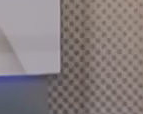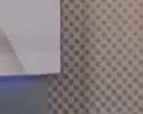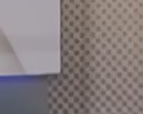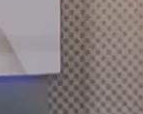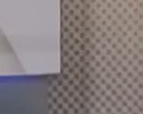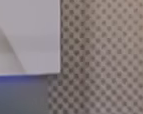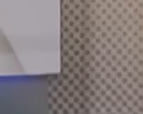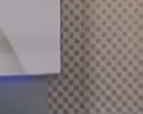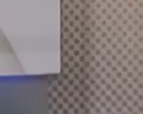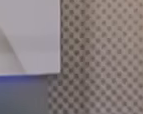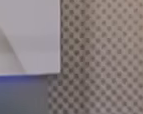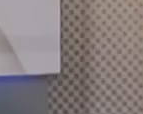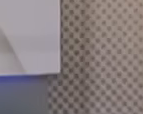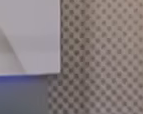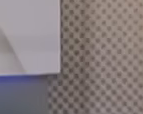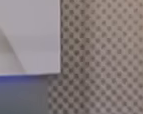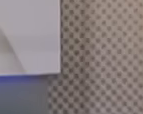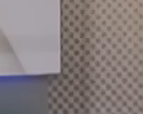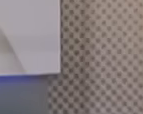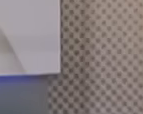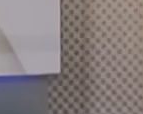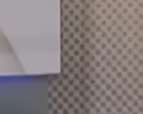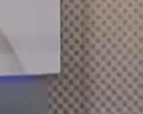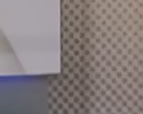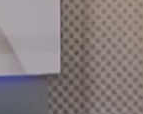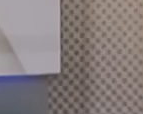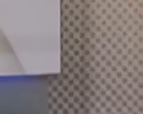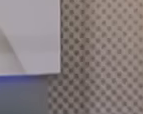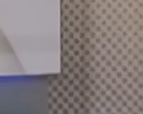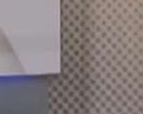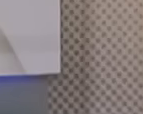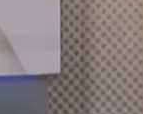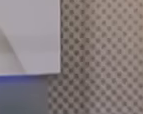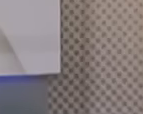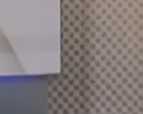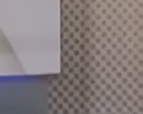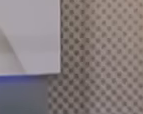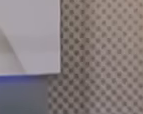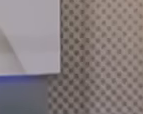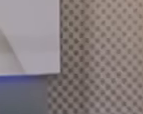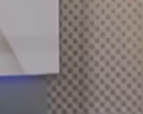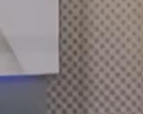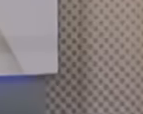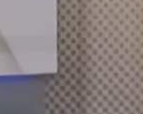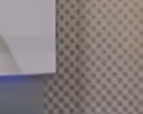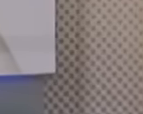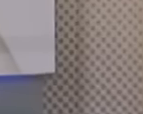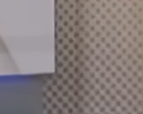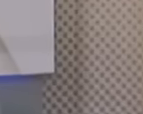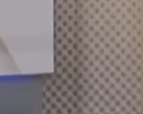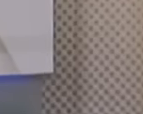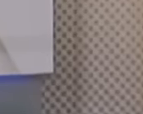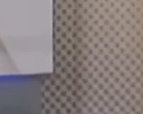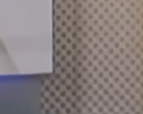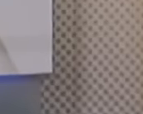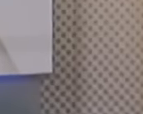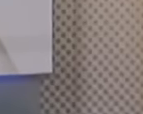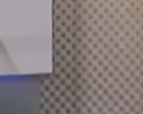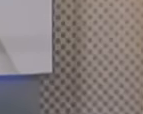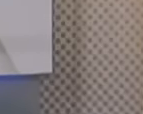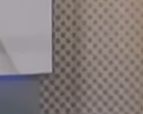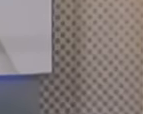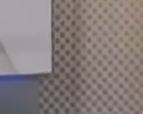Estamos de vuelta, como cada lunes, la Tolda Roja, el partido más grande de toda América Latina, Partido Socialista Unido de Venezuela, ofrece su rueda de prensa. Nos trasladamos al lugar de